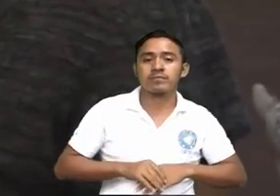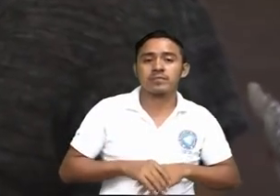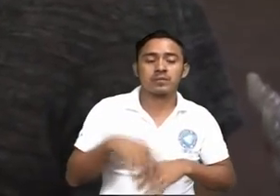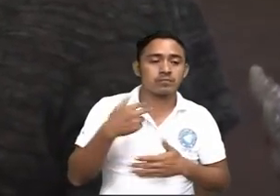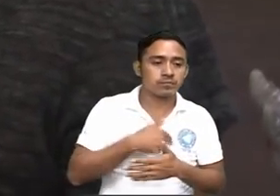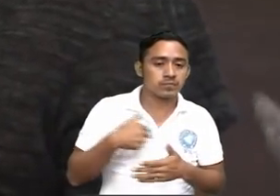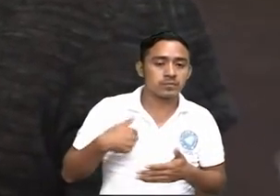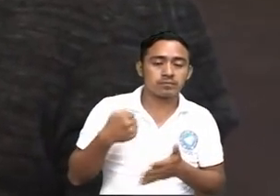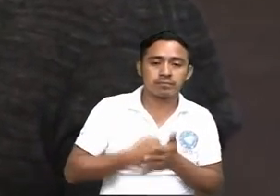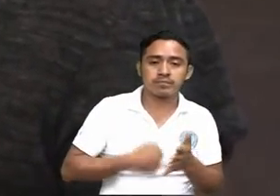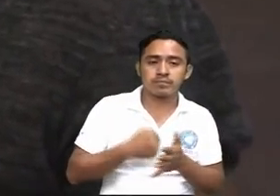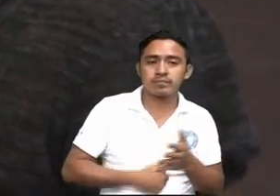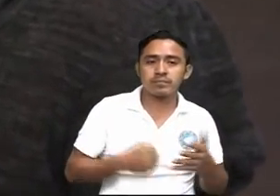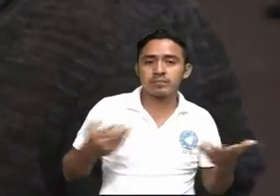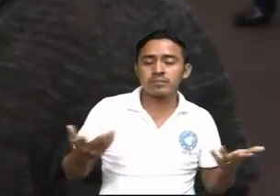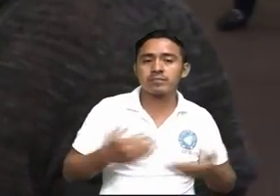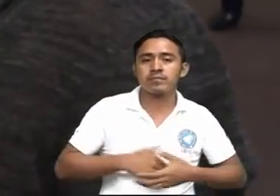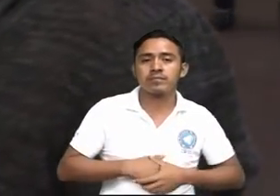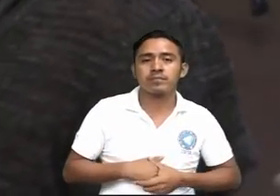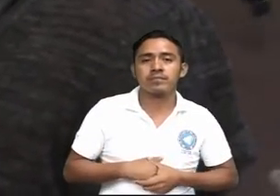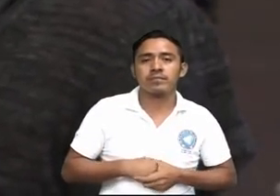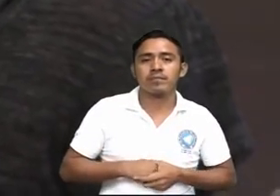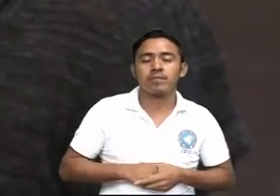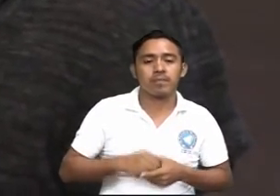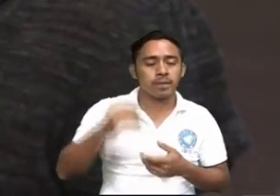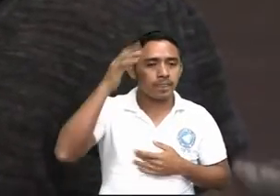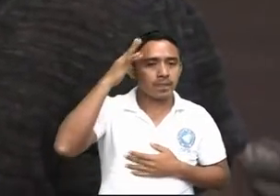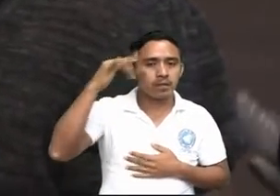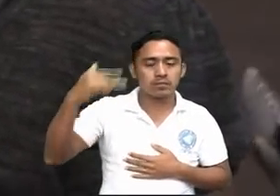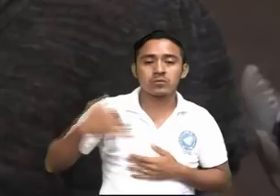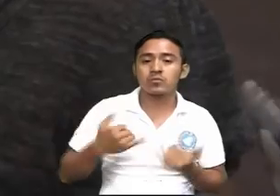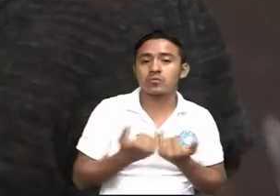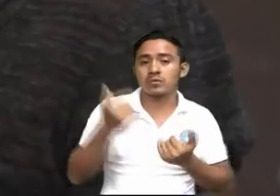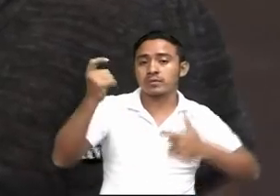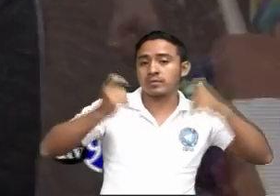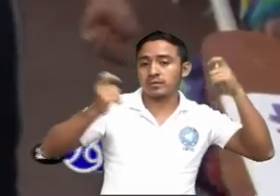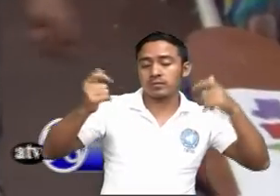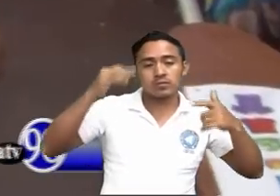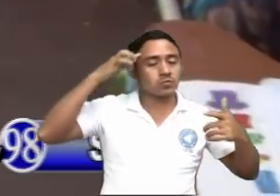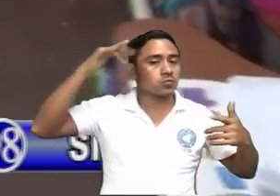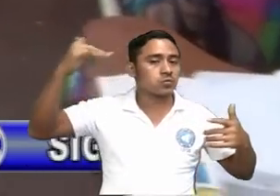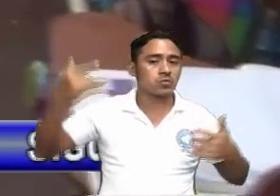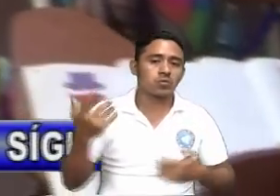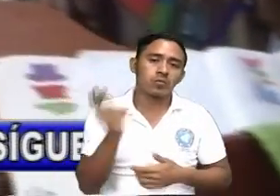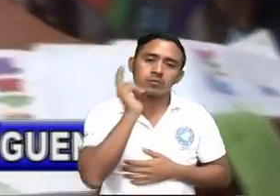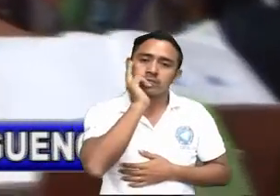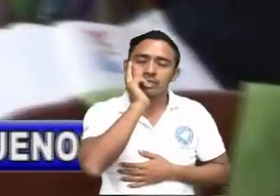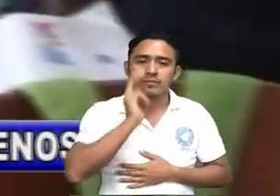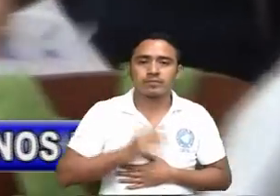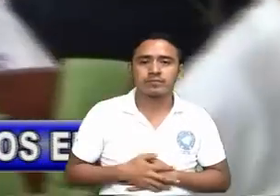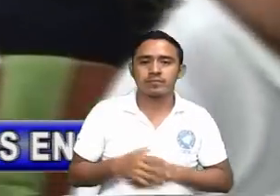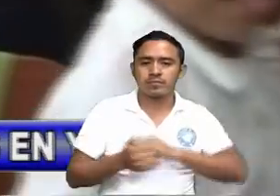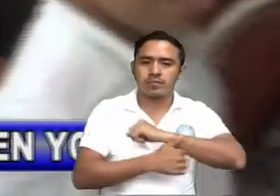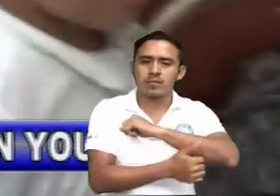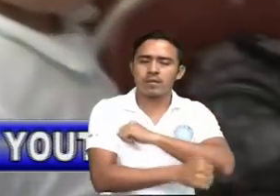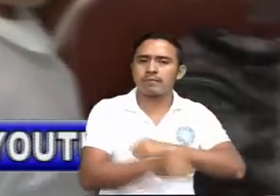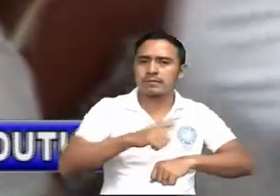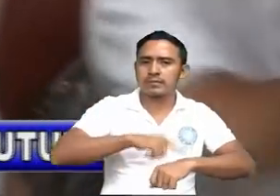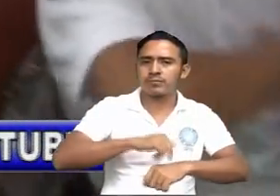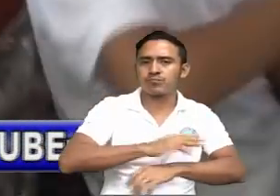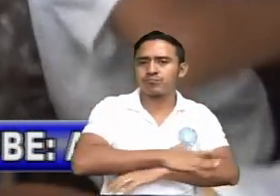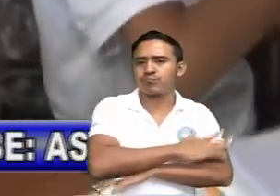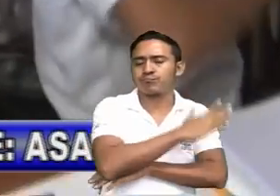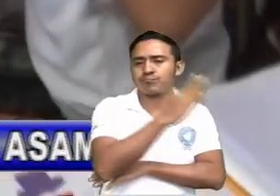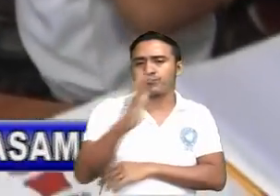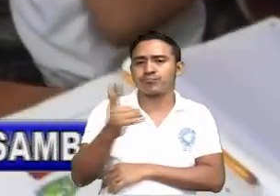forjar una mejor patria, como la soñó Sandino, como la soñó Darío. Los pequeños pasan una gran parte de su